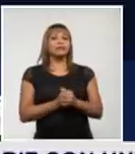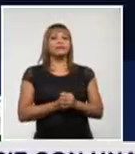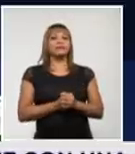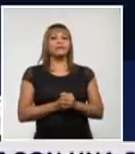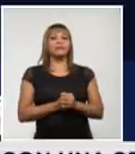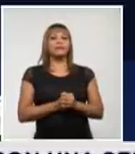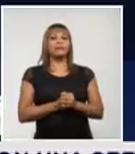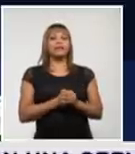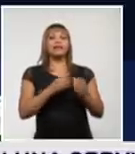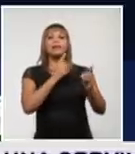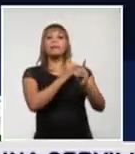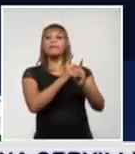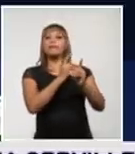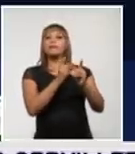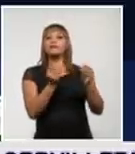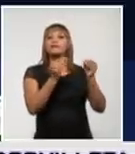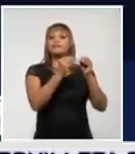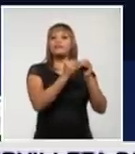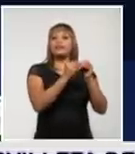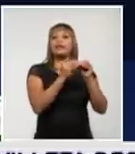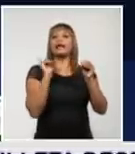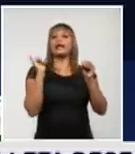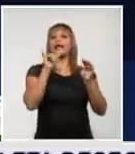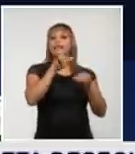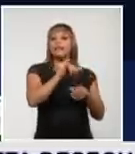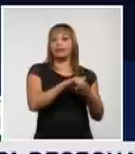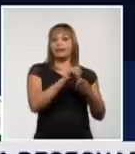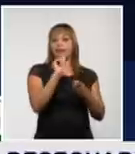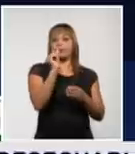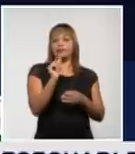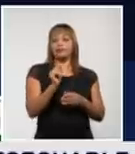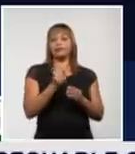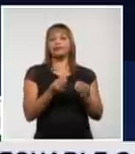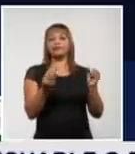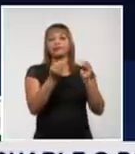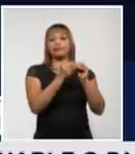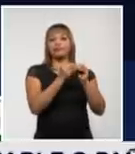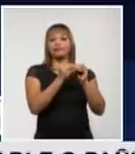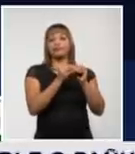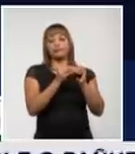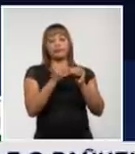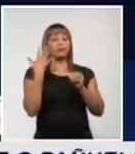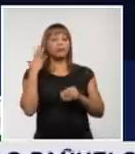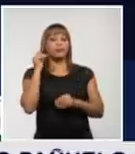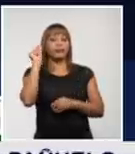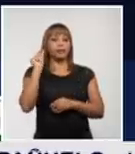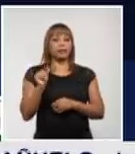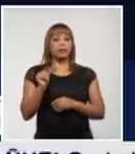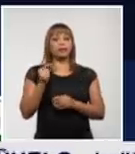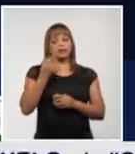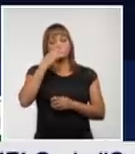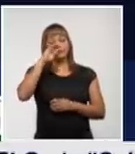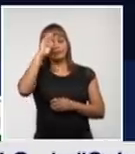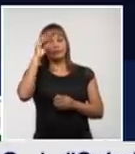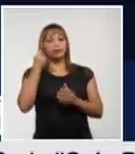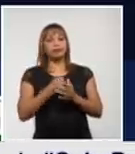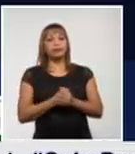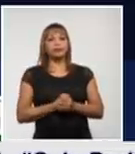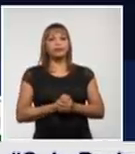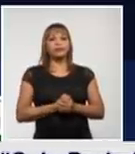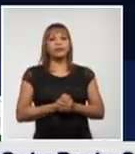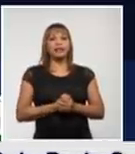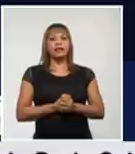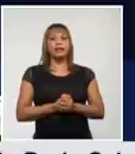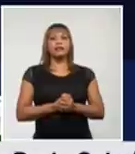fuente de infección el extranjero, el exterior de nuestro país, y ya se acumulan